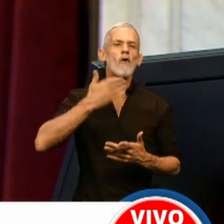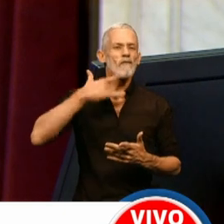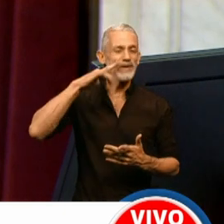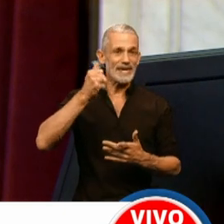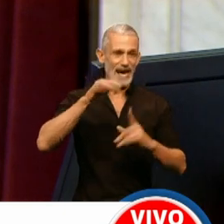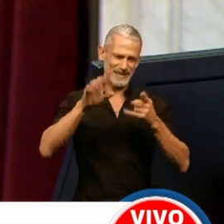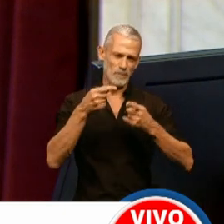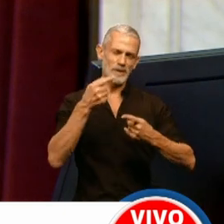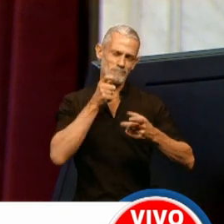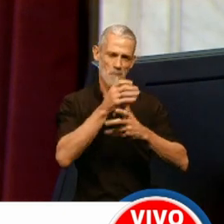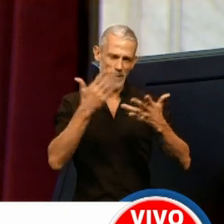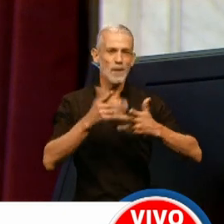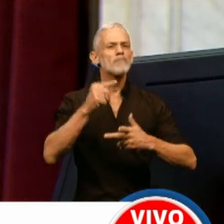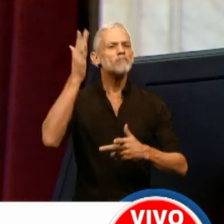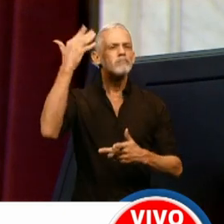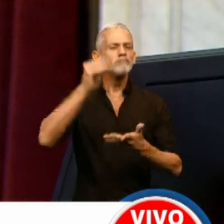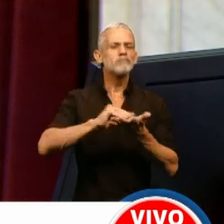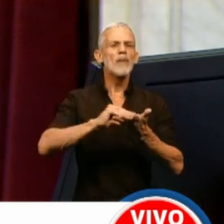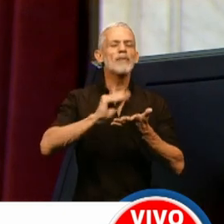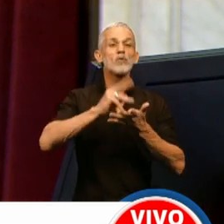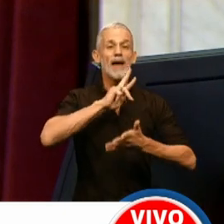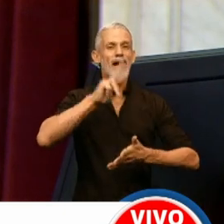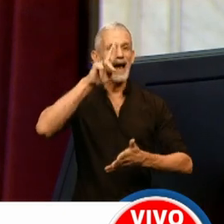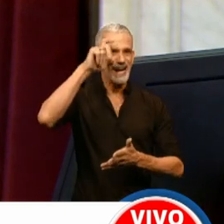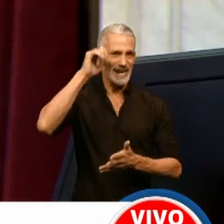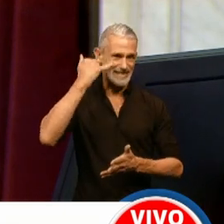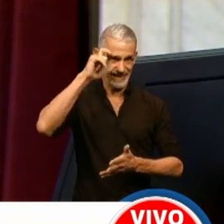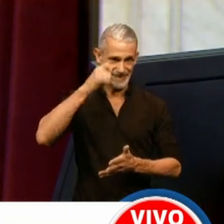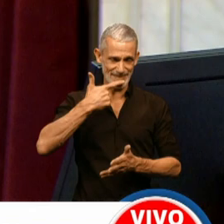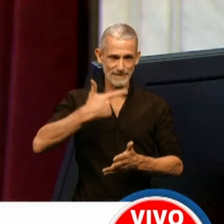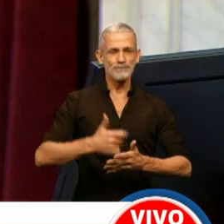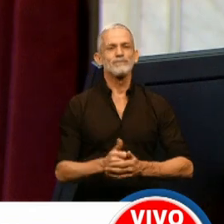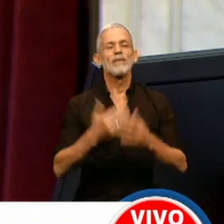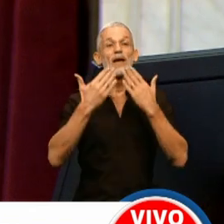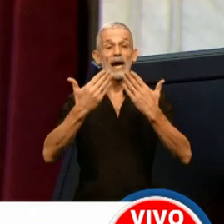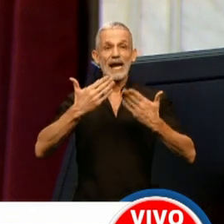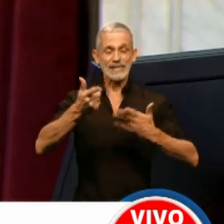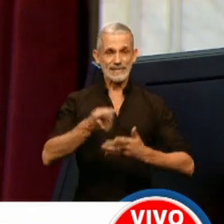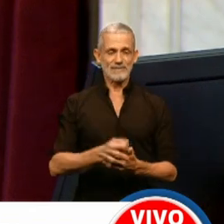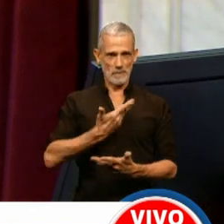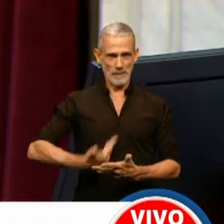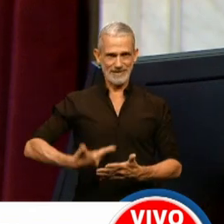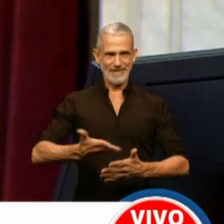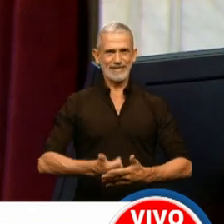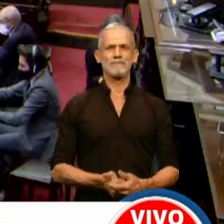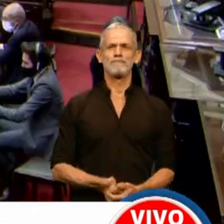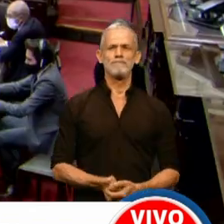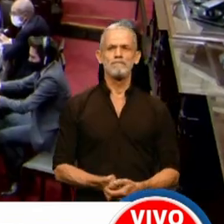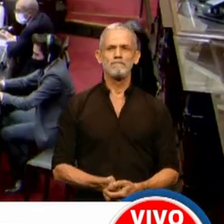uso de la palabra la diputada roxana reyes gracias presidenta